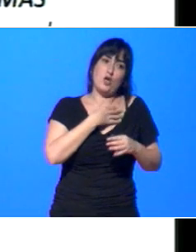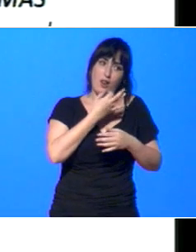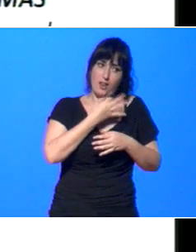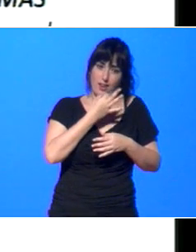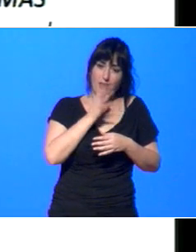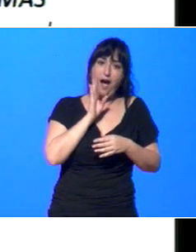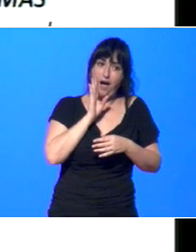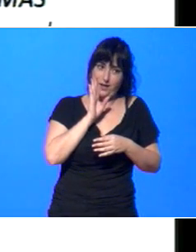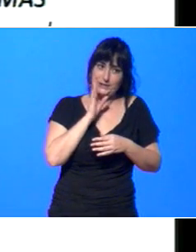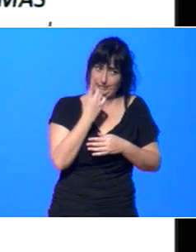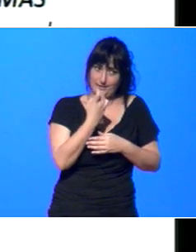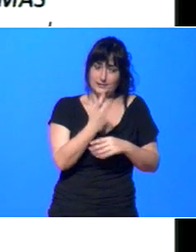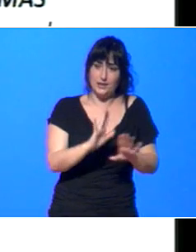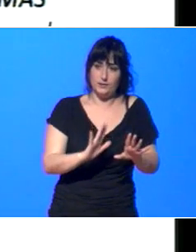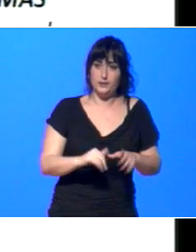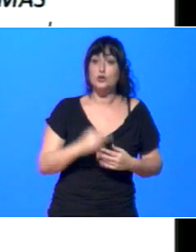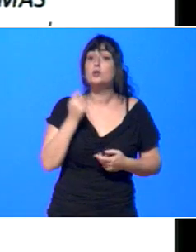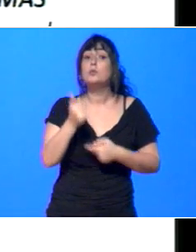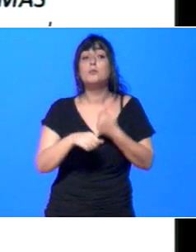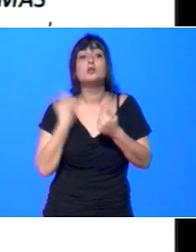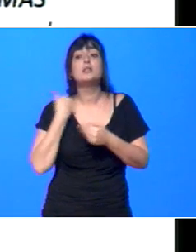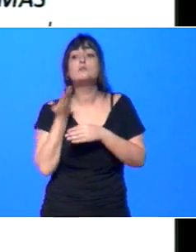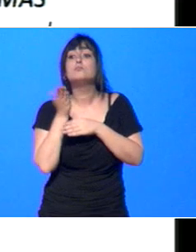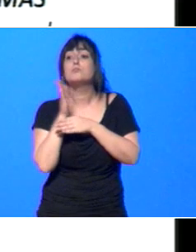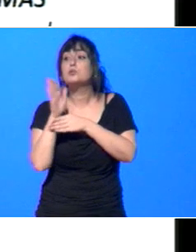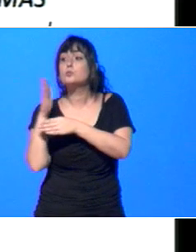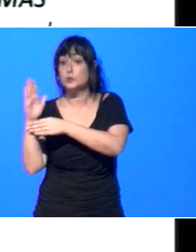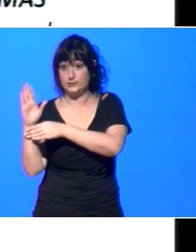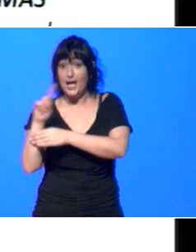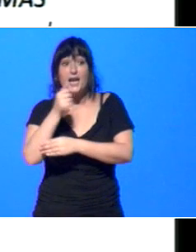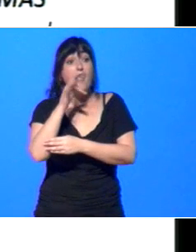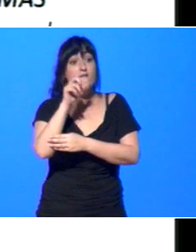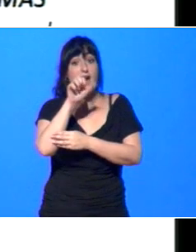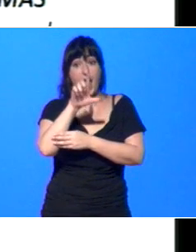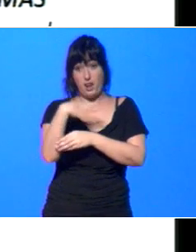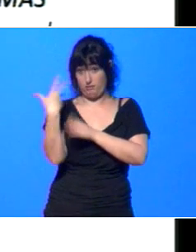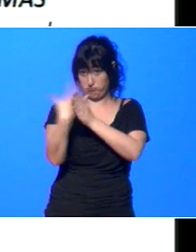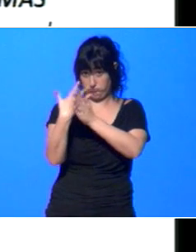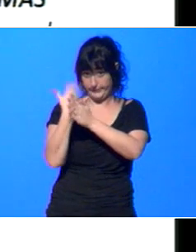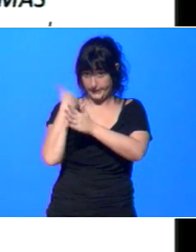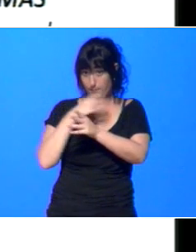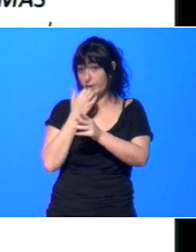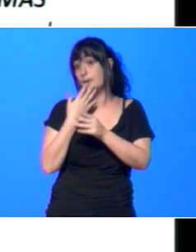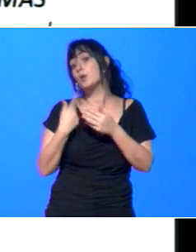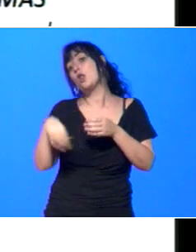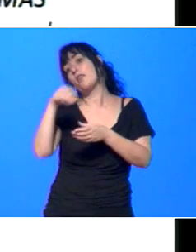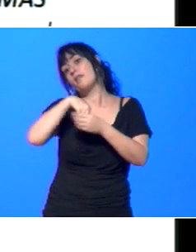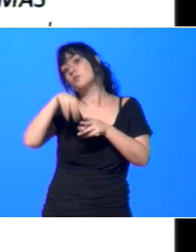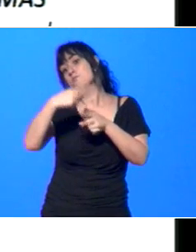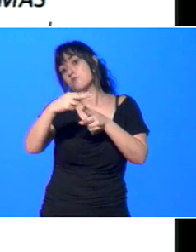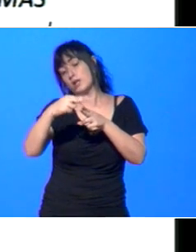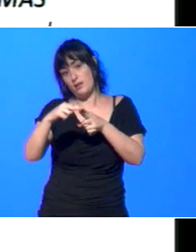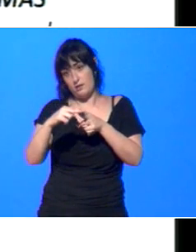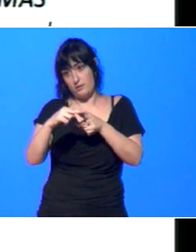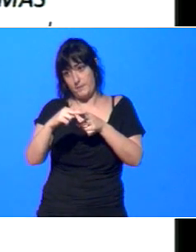llegamos a algunas propuestas que Rafael ha señalado esta mañana de orden político, precisamente vinculadas